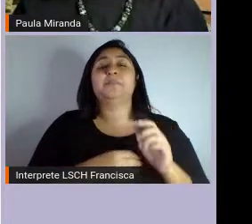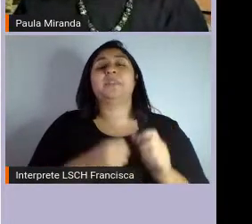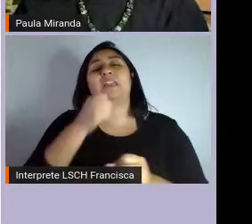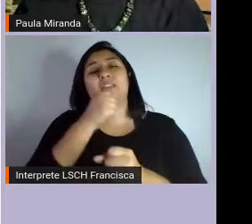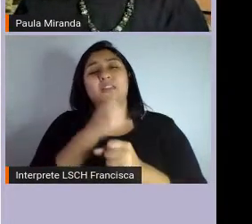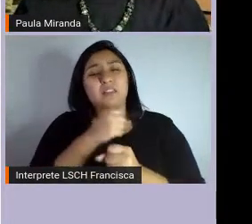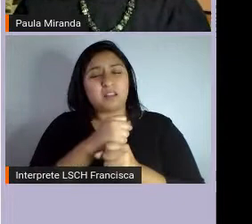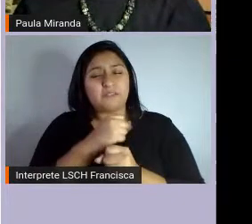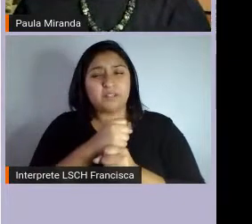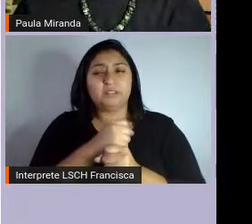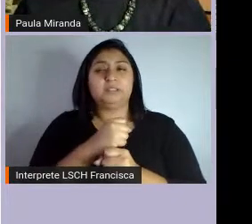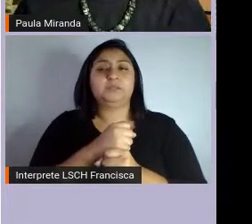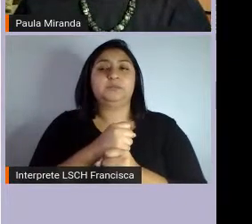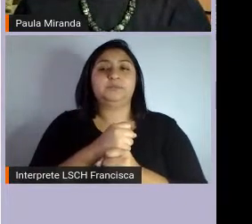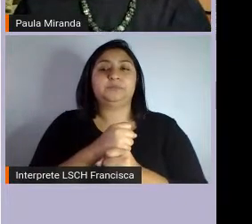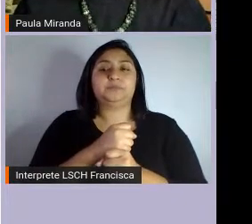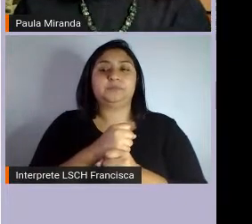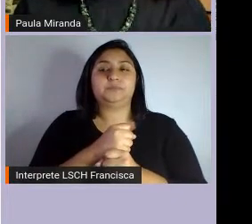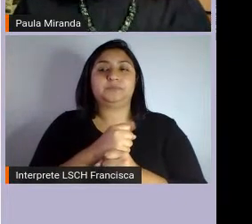muy...